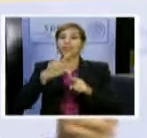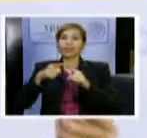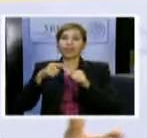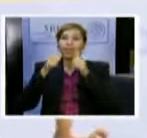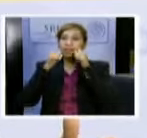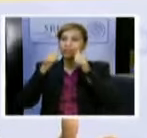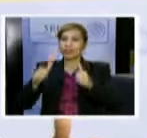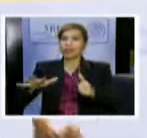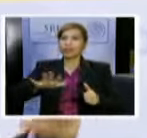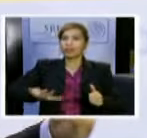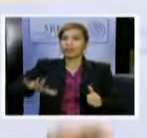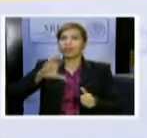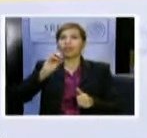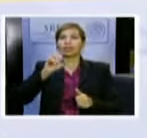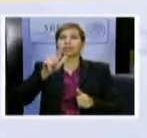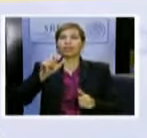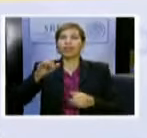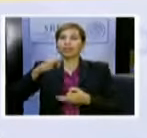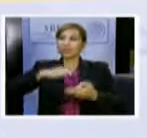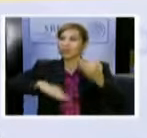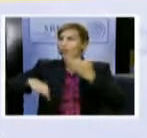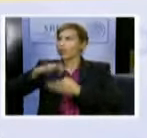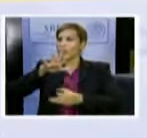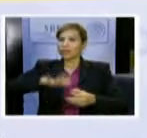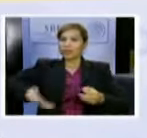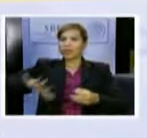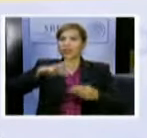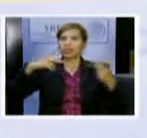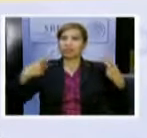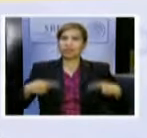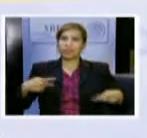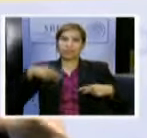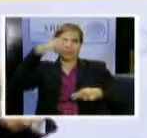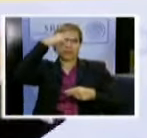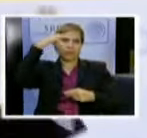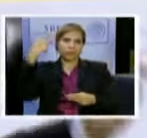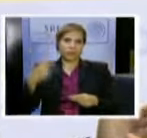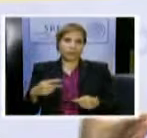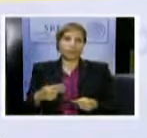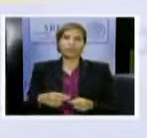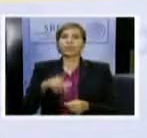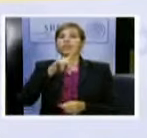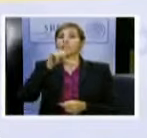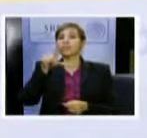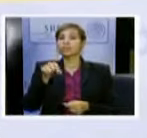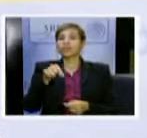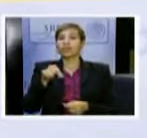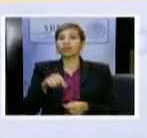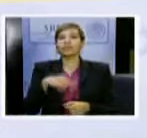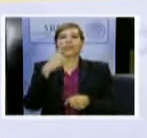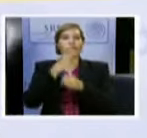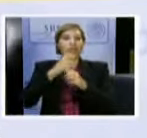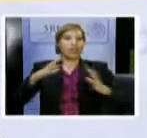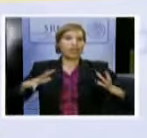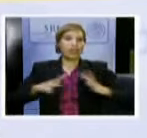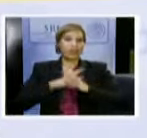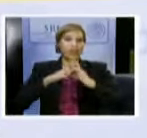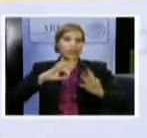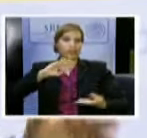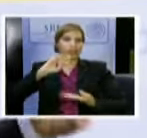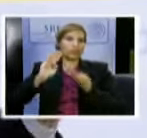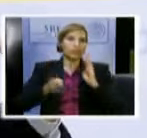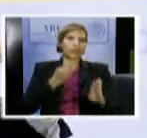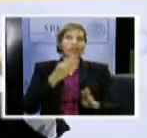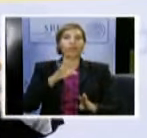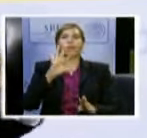asistencia consular a toda esta gran cantidad de mexicanos. Viene después la Segunda Guerra Mundial, en